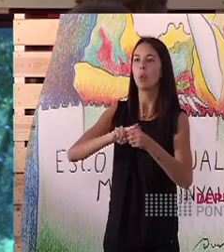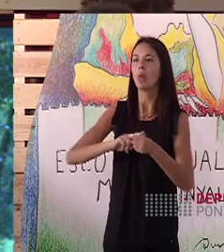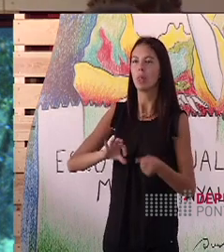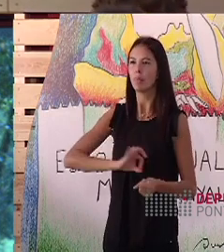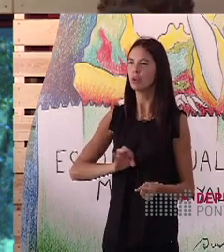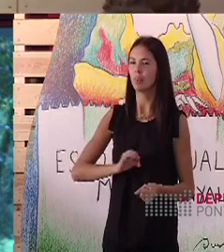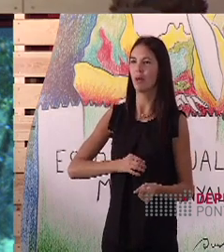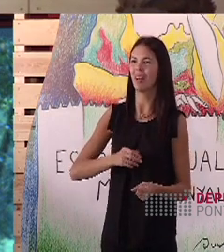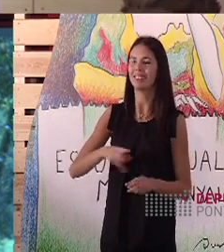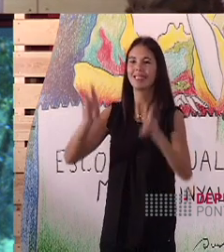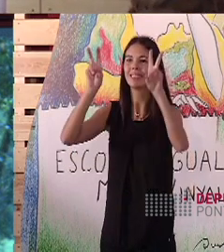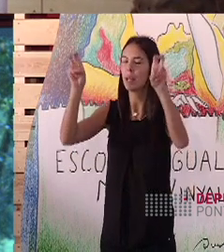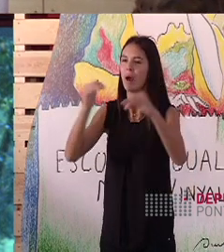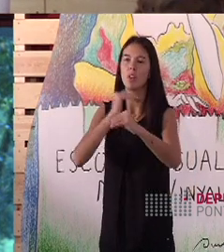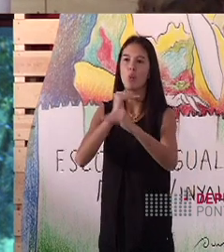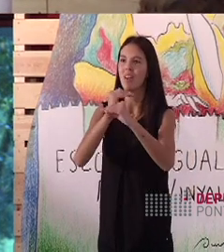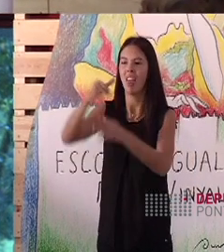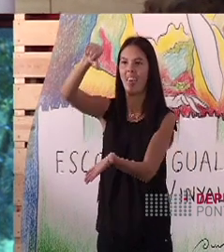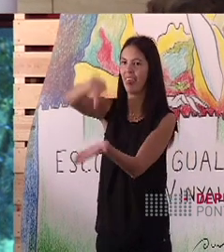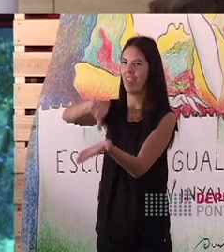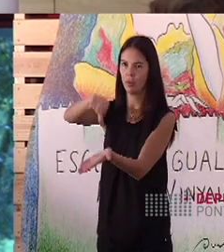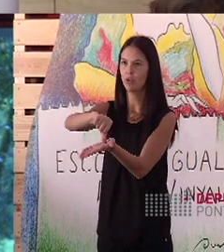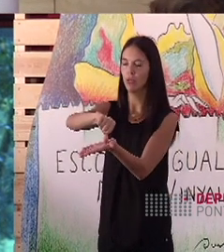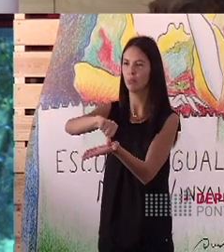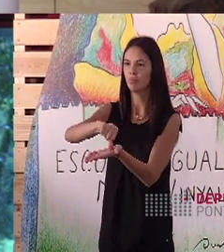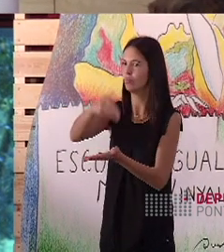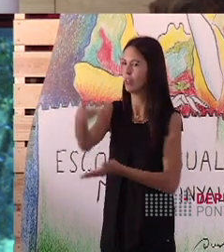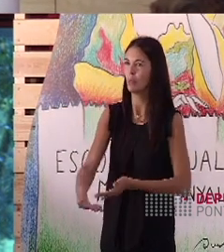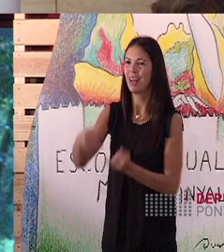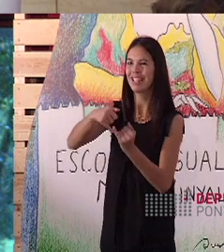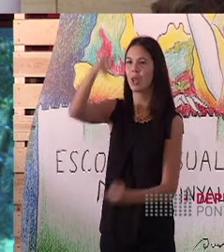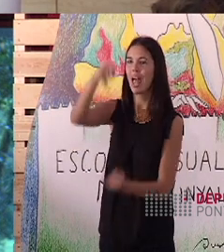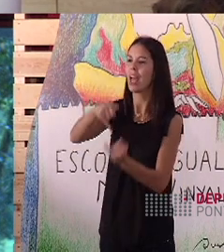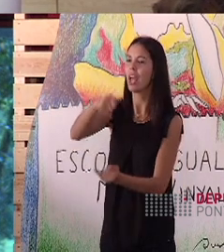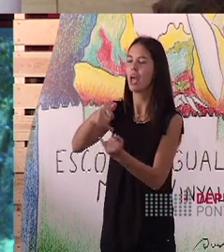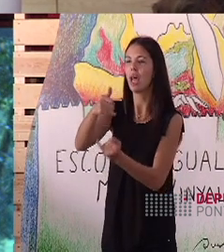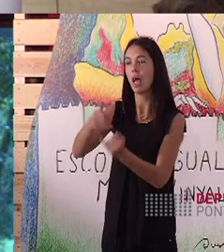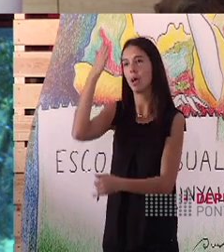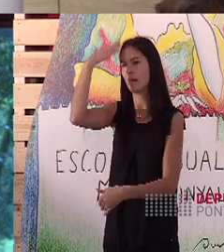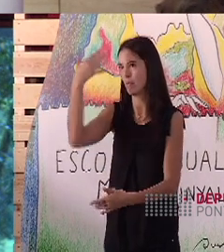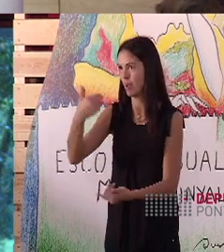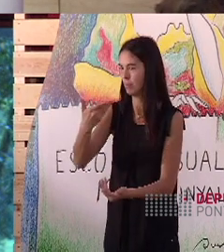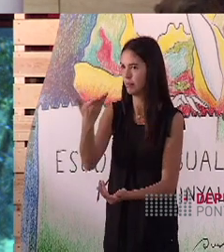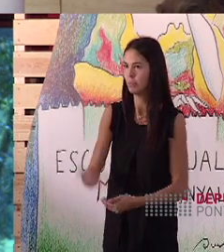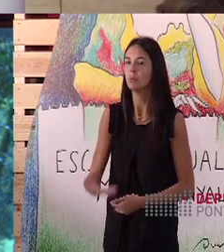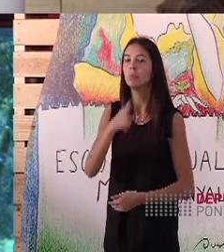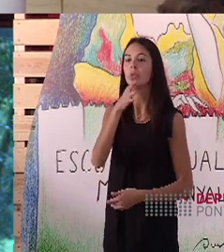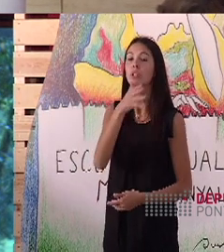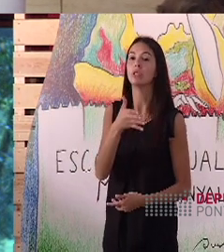igualdade e a igualdade ocupa o gran centro da actuación política. Así que tamén a todas e a